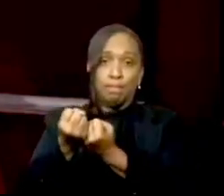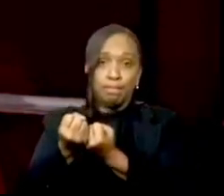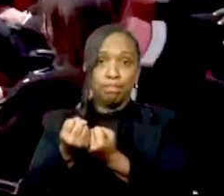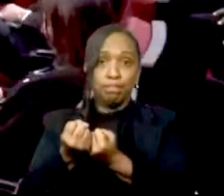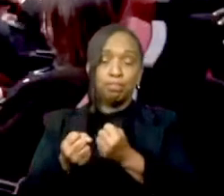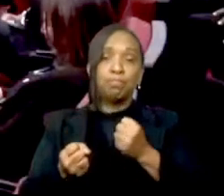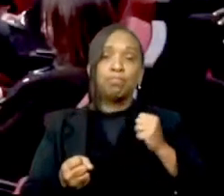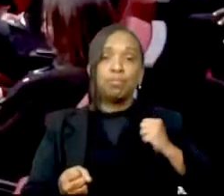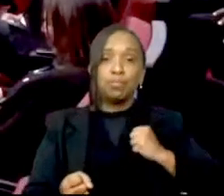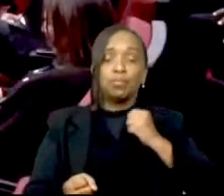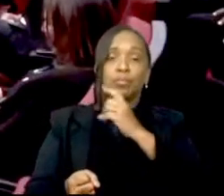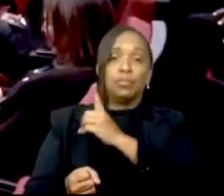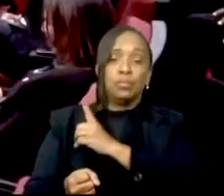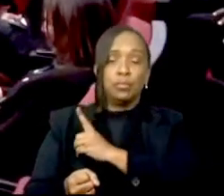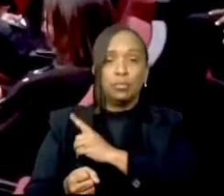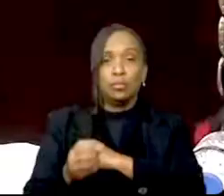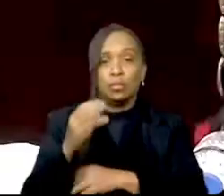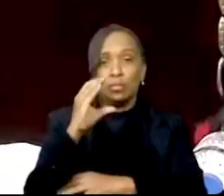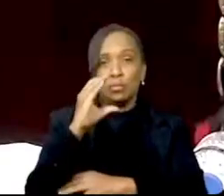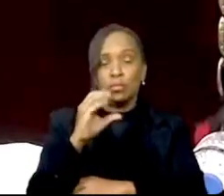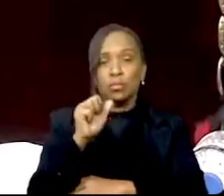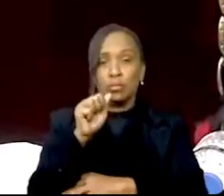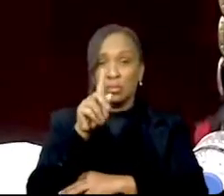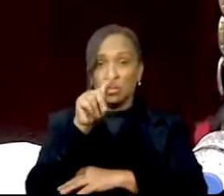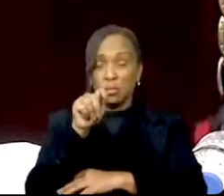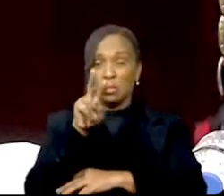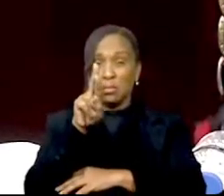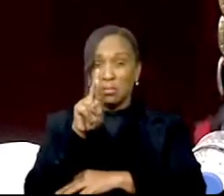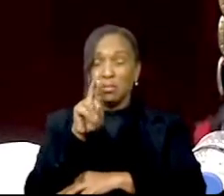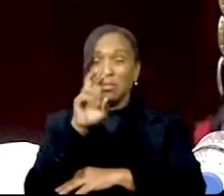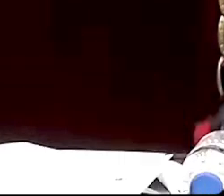gracias muchas gracias honorable tiene la palabra